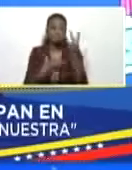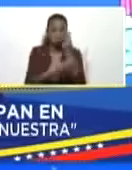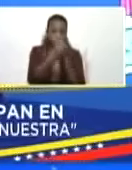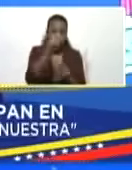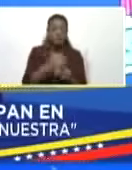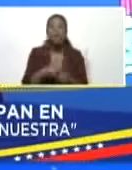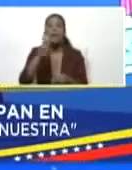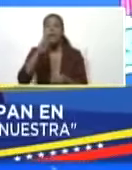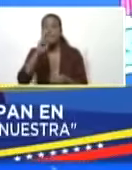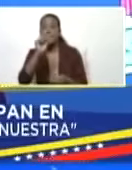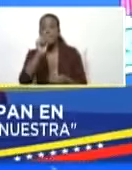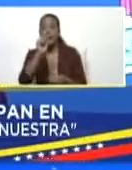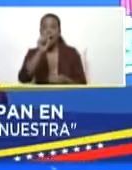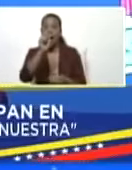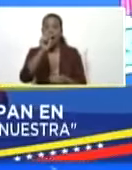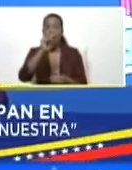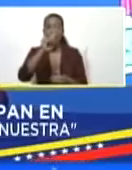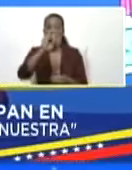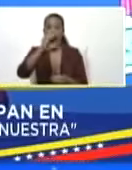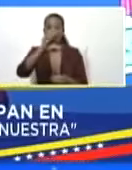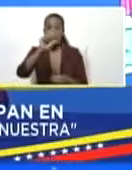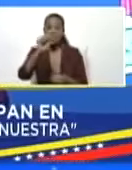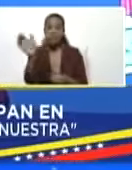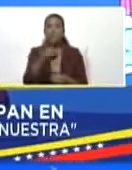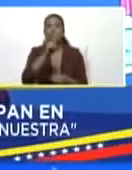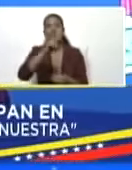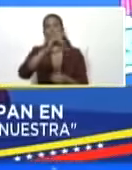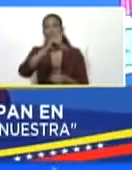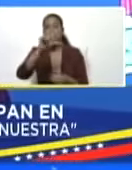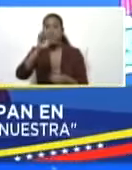Aquí presente, Patricia.